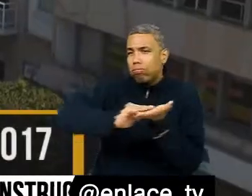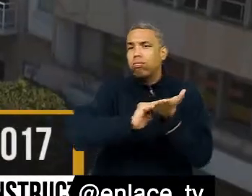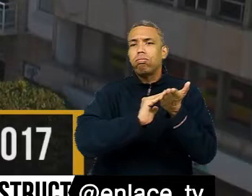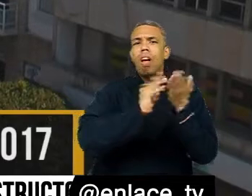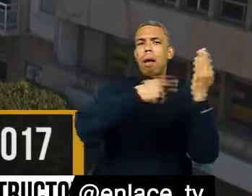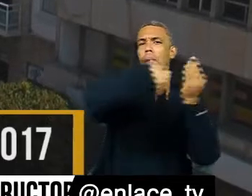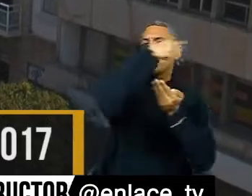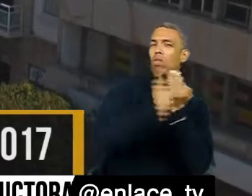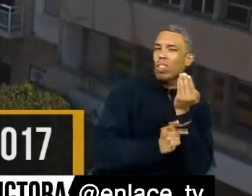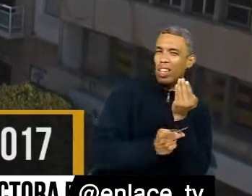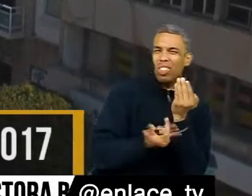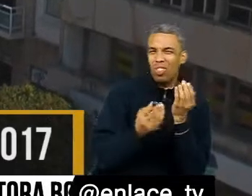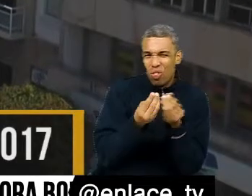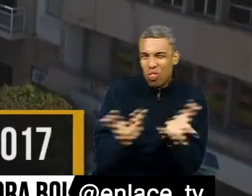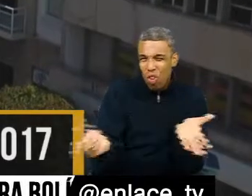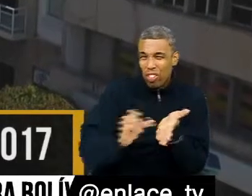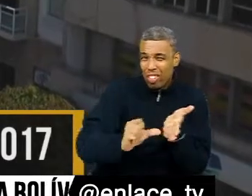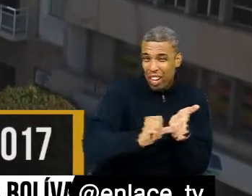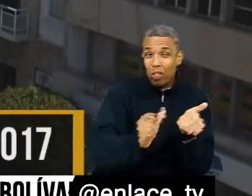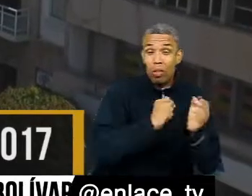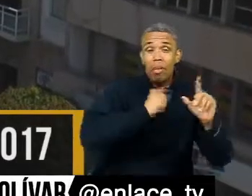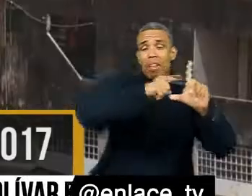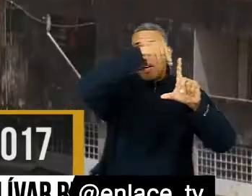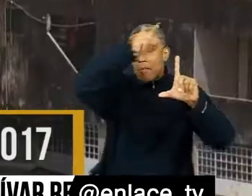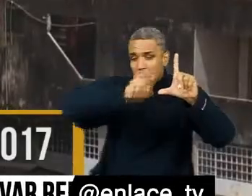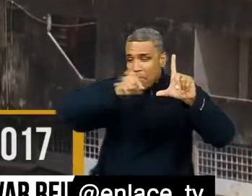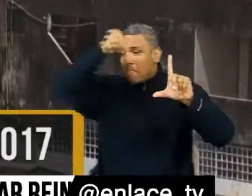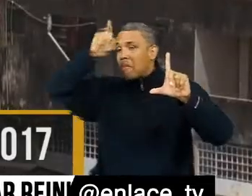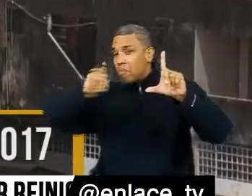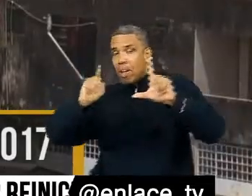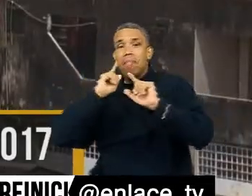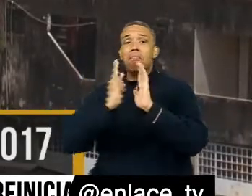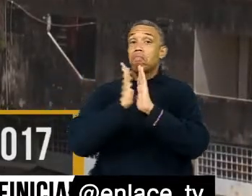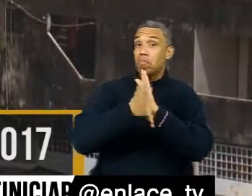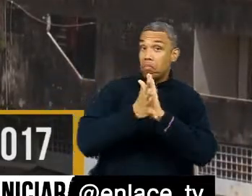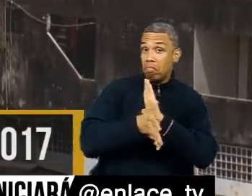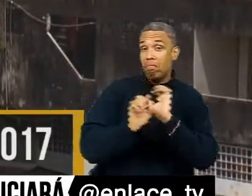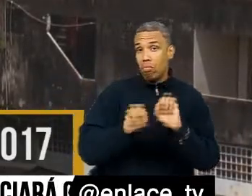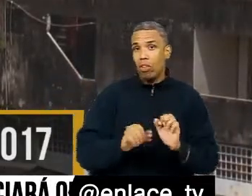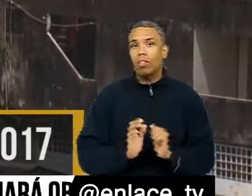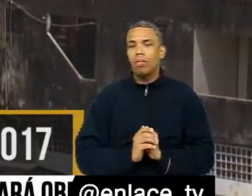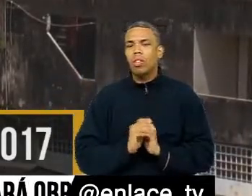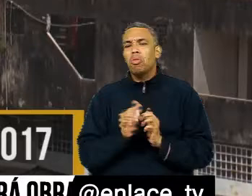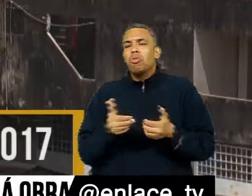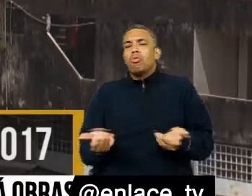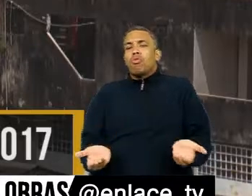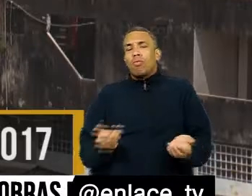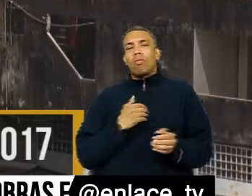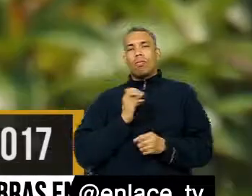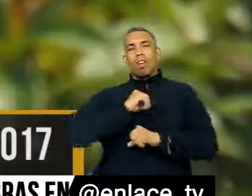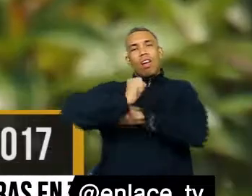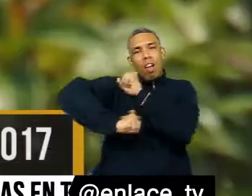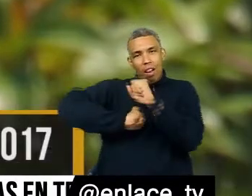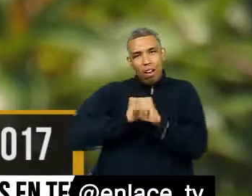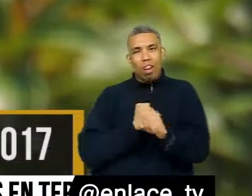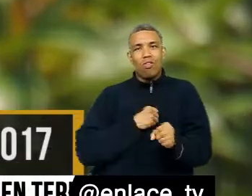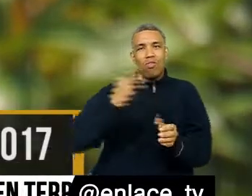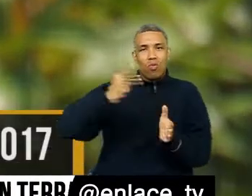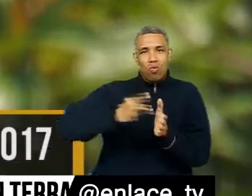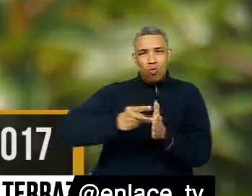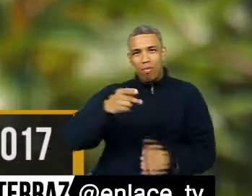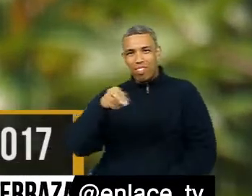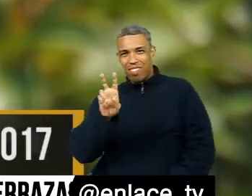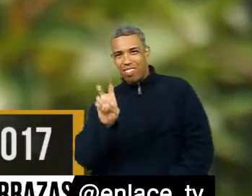que se tiene, cómo va a abordar todo su proceso de funcionamiento y también cómo aborda